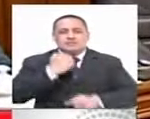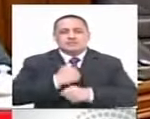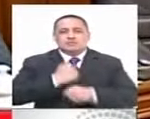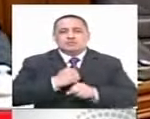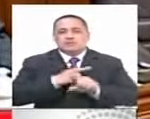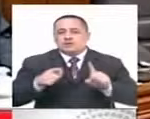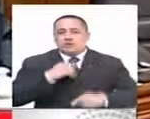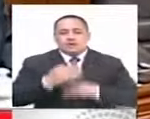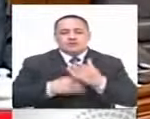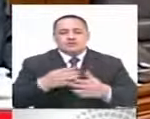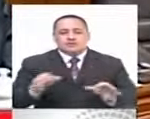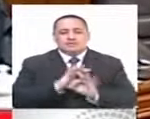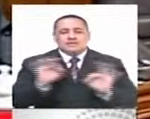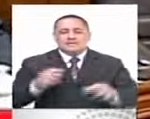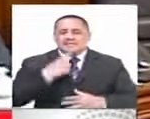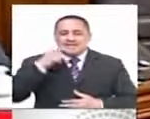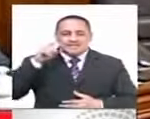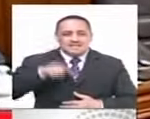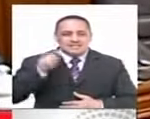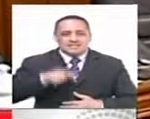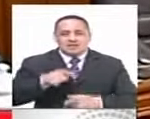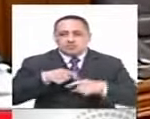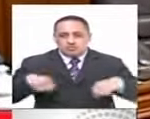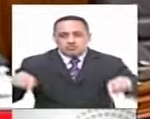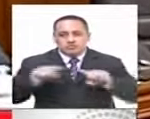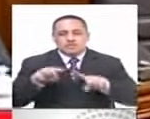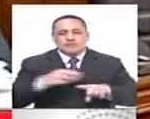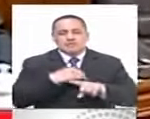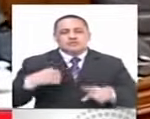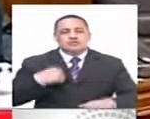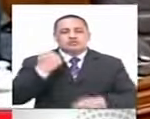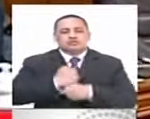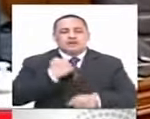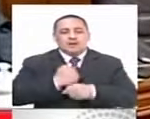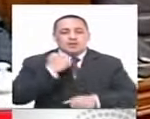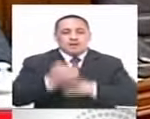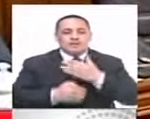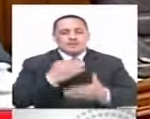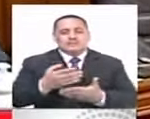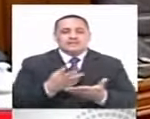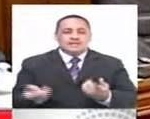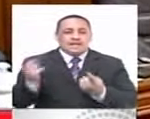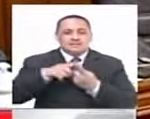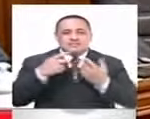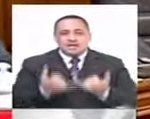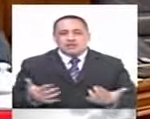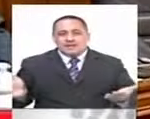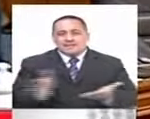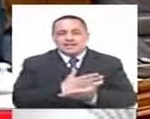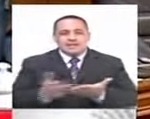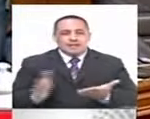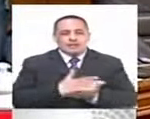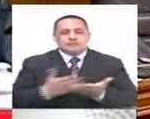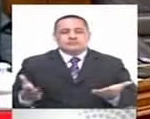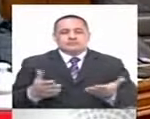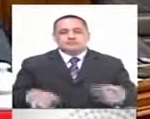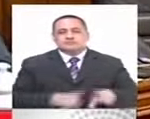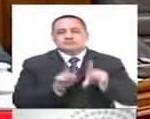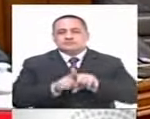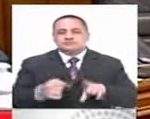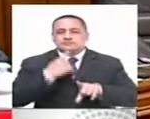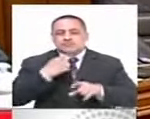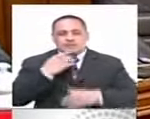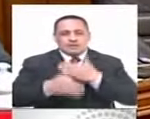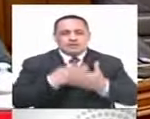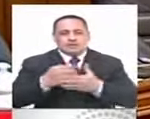desarrolló. Necesitamos, señores ministros, trabajo, acción, y eso es lo que todavía no se está concretando. Estamos avanzando,